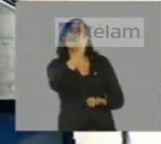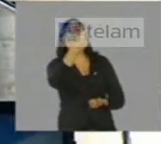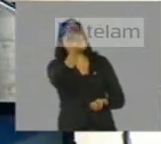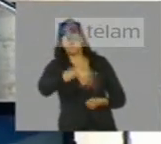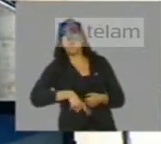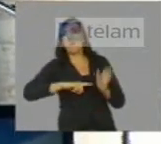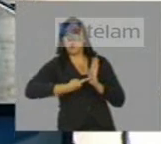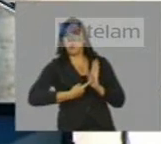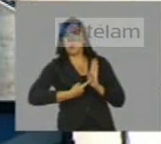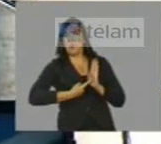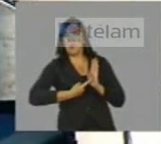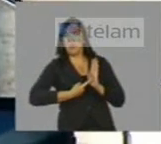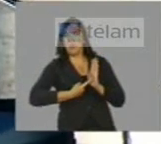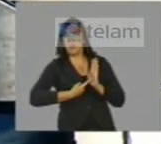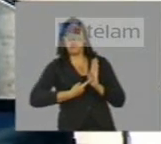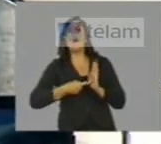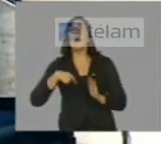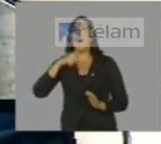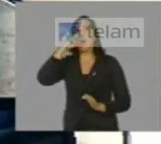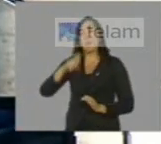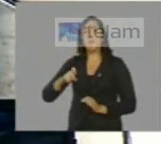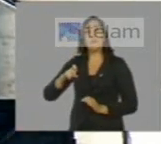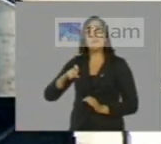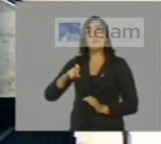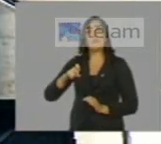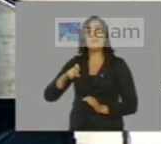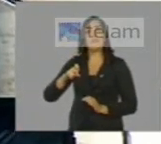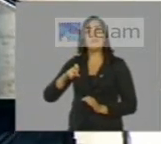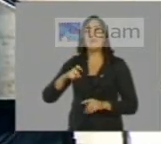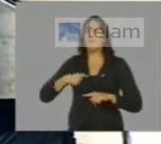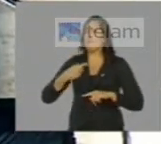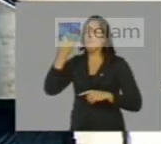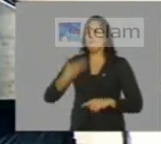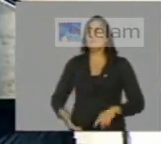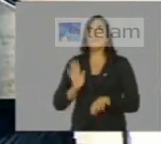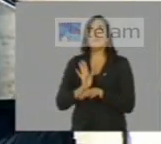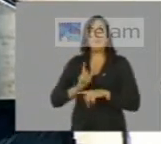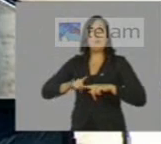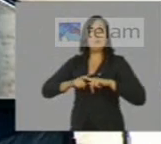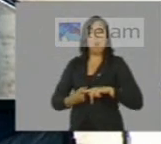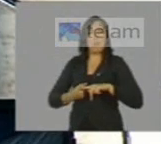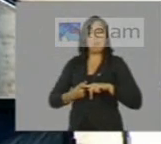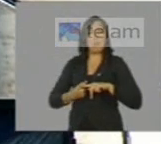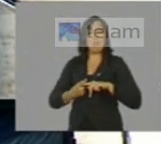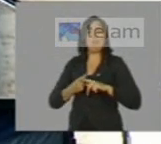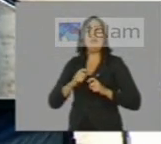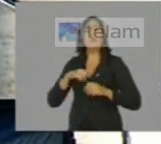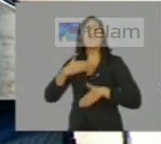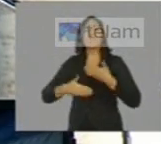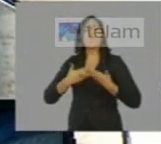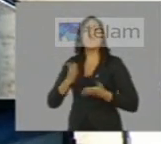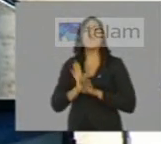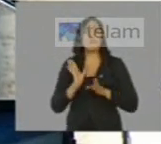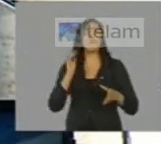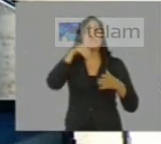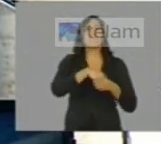y donde él, que era un político que se hizo militar, pero era un